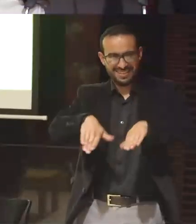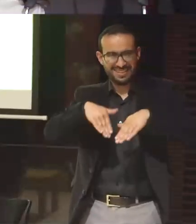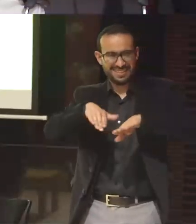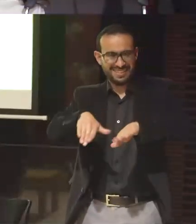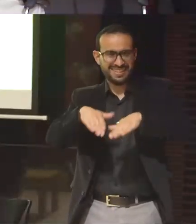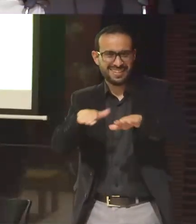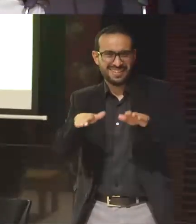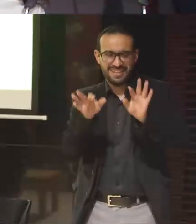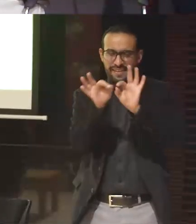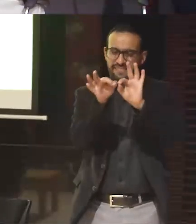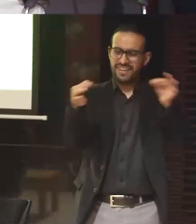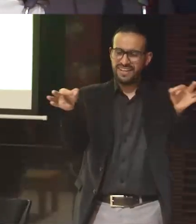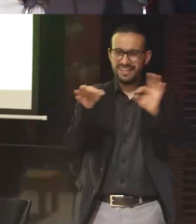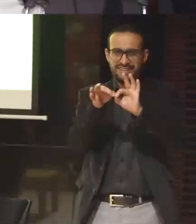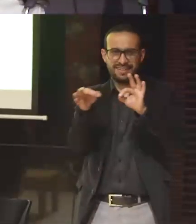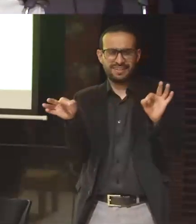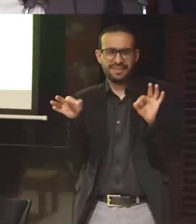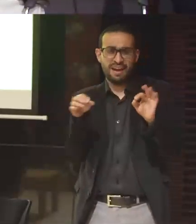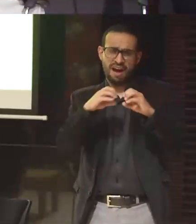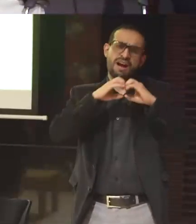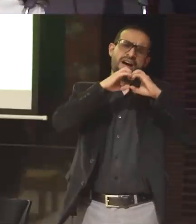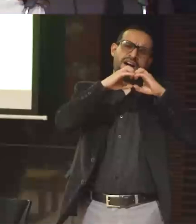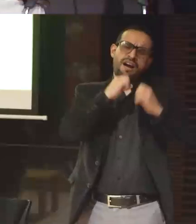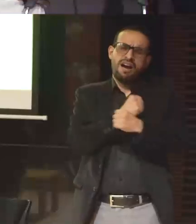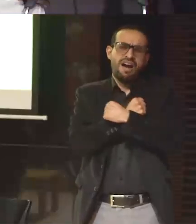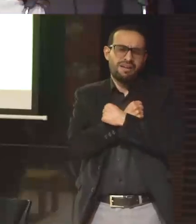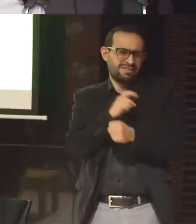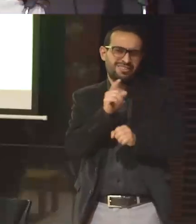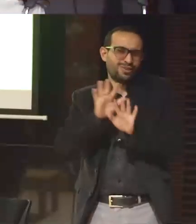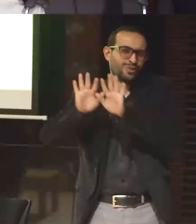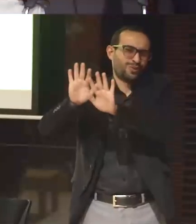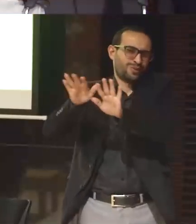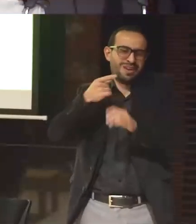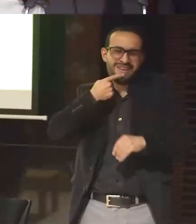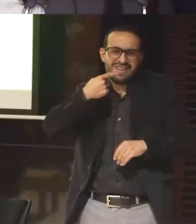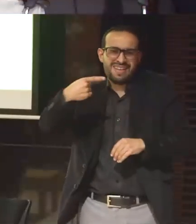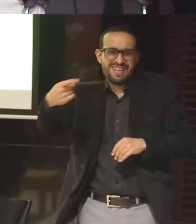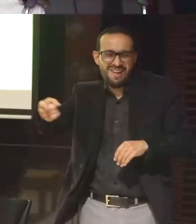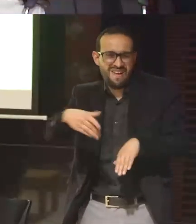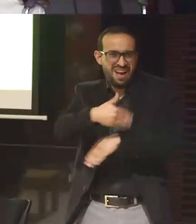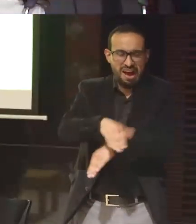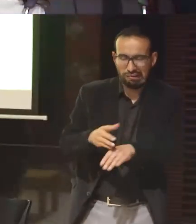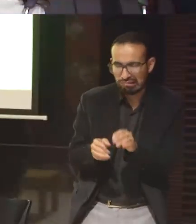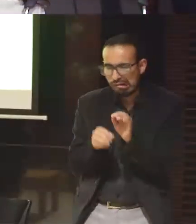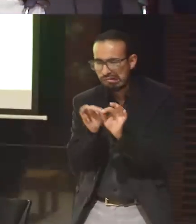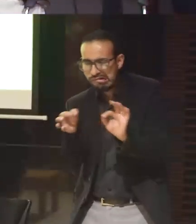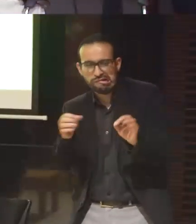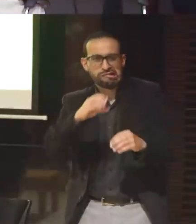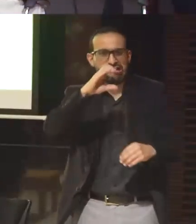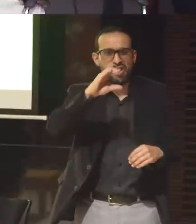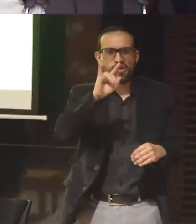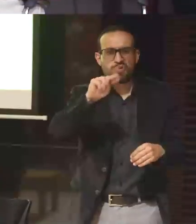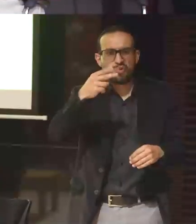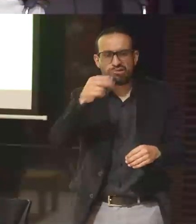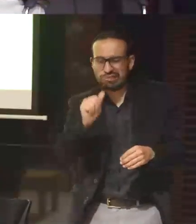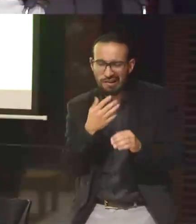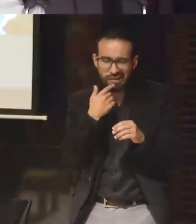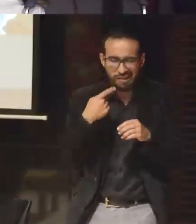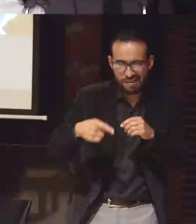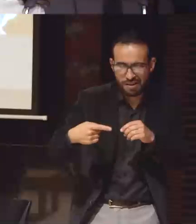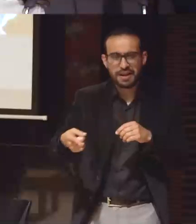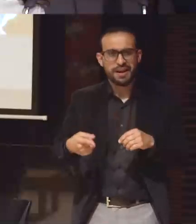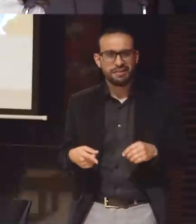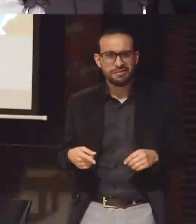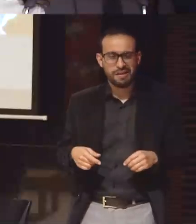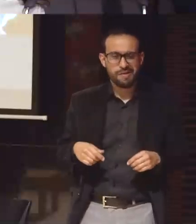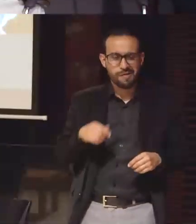ni son tan tiernos como no se los imaginaron, ¿no? Son en sus lenguajes callejeros, como deje sentar a la cucha. o venga que la barrigona está de